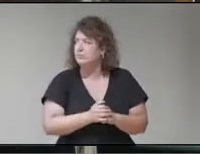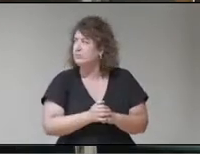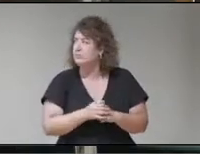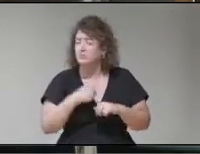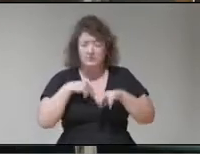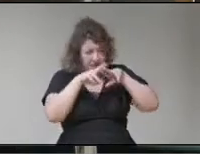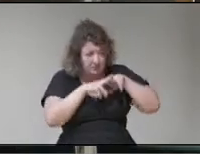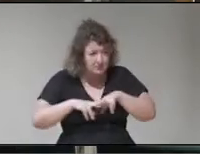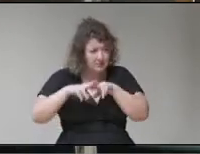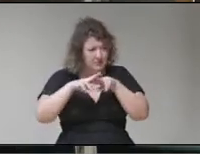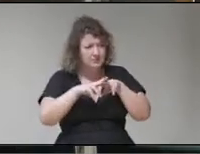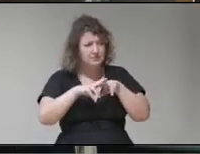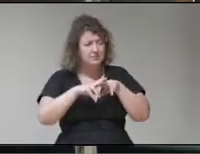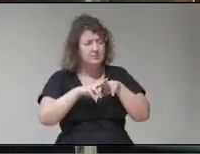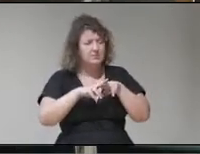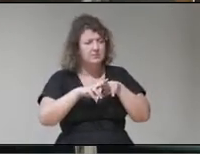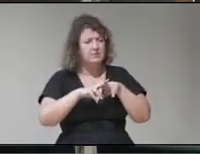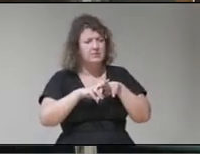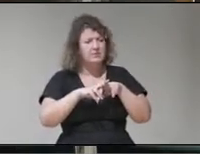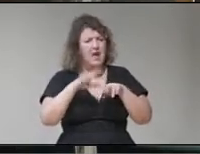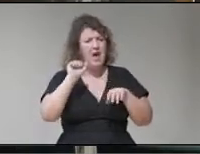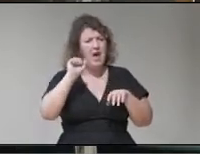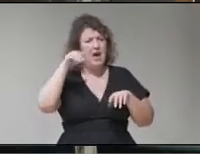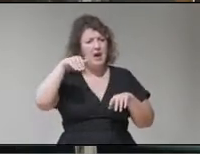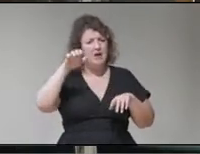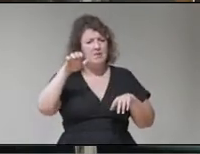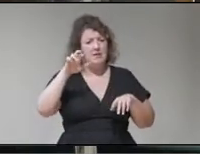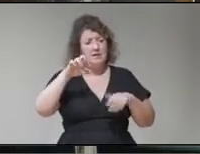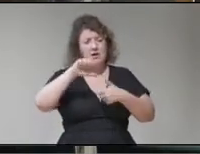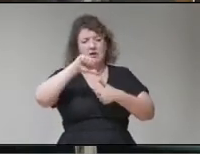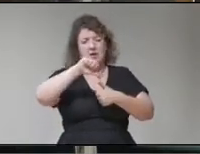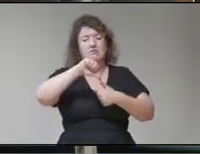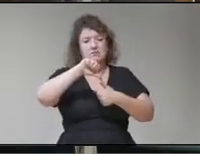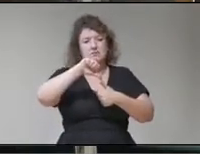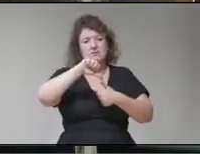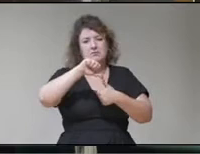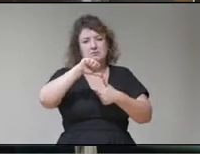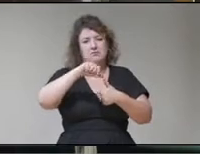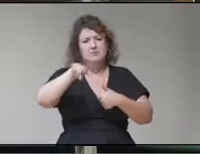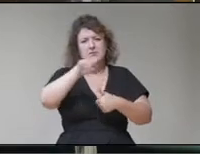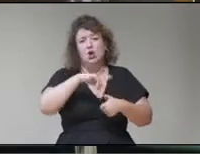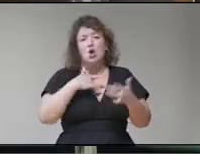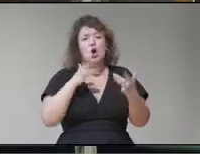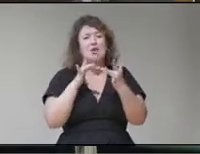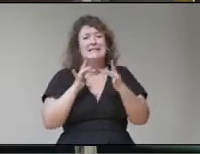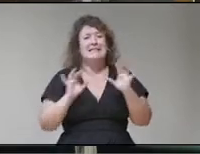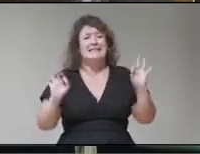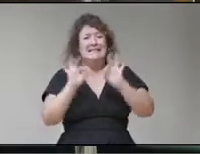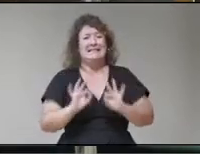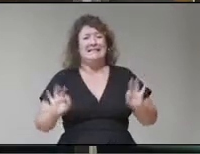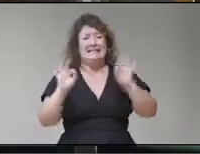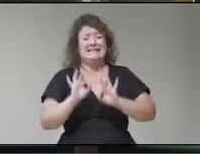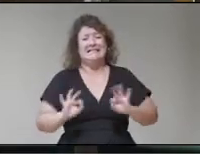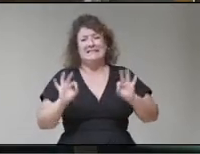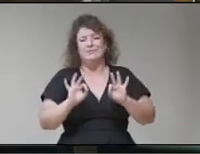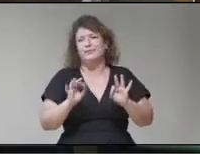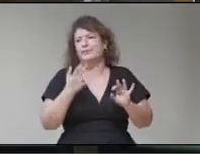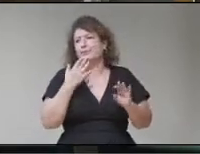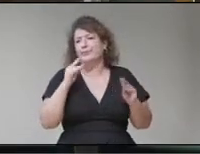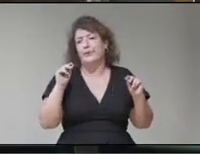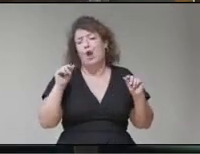microbiota de amerindios que no habían tenido contacto con individuos, vamos a